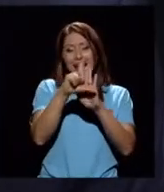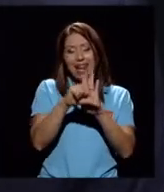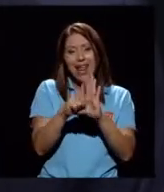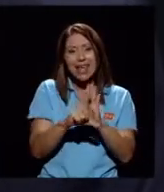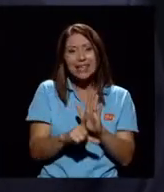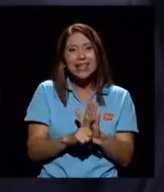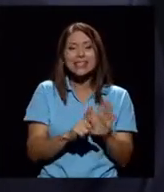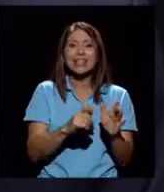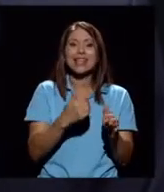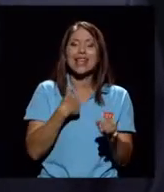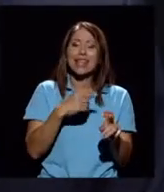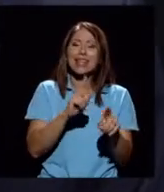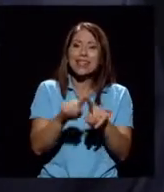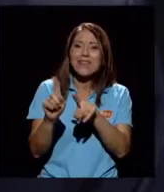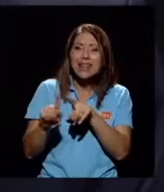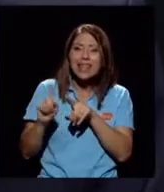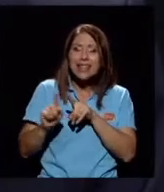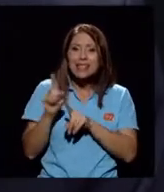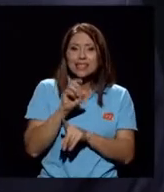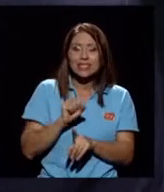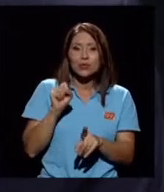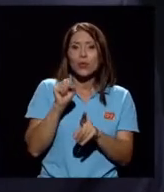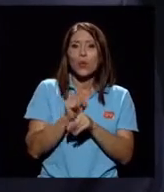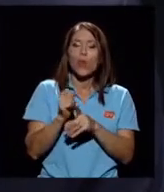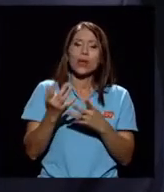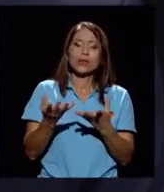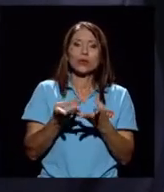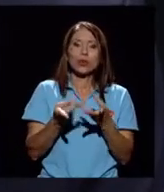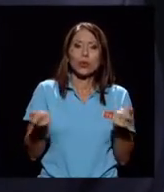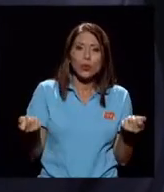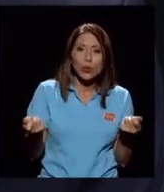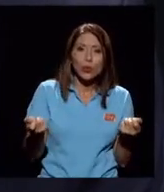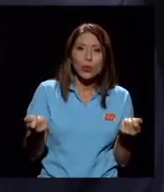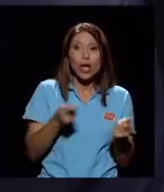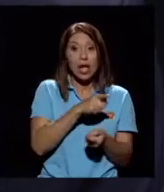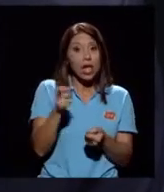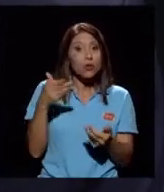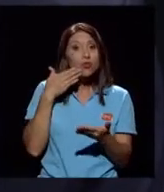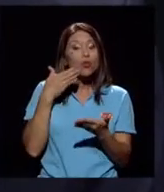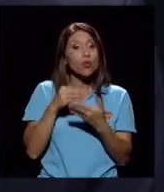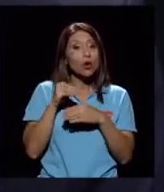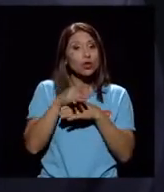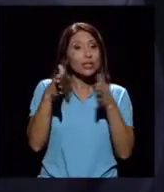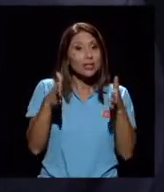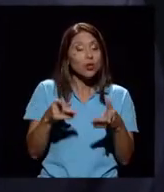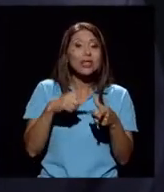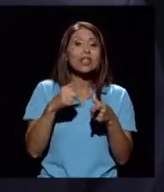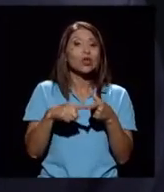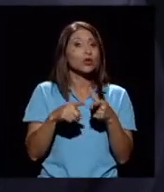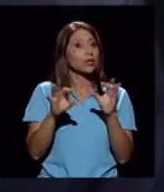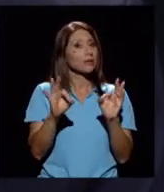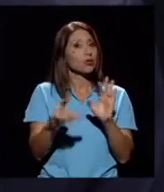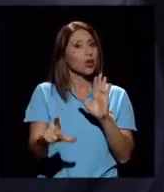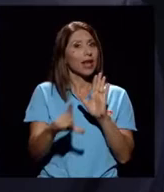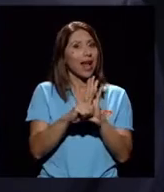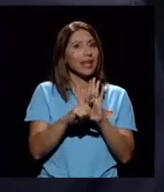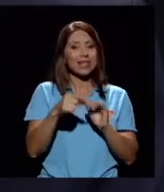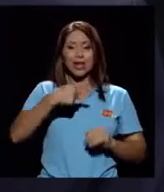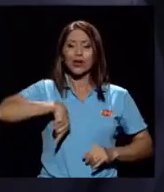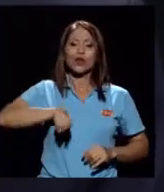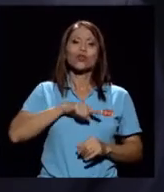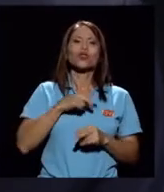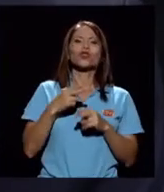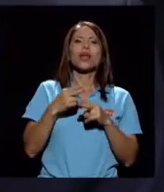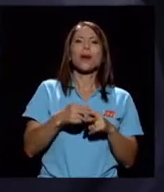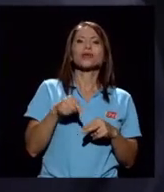usa los que saben realmente ellos tienen muy buenos asesores y entonces son legales aquí lo llamamos evasión en realidad esa ilusión